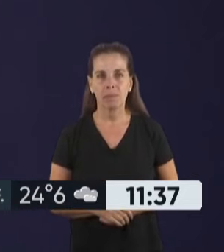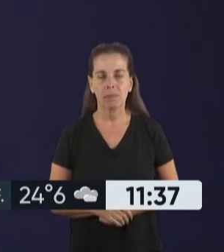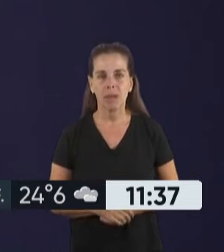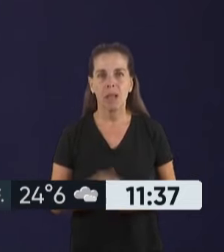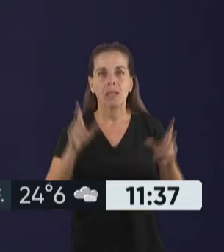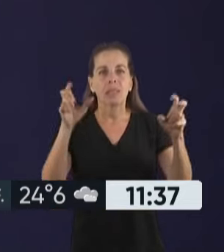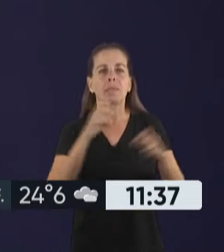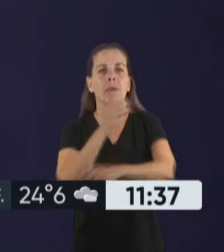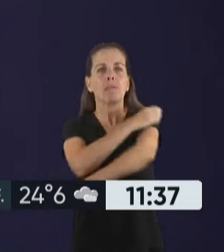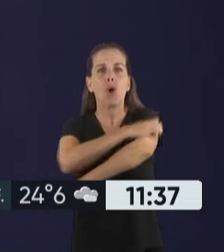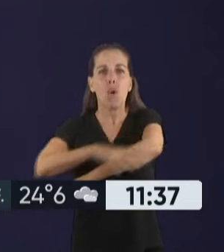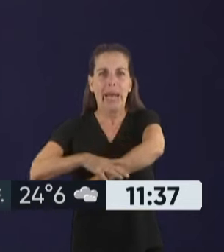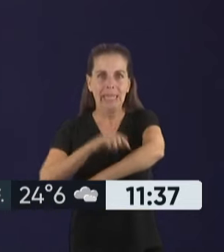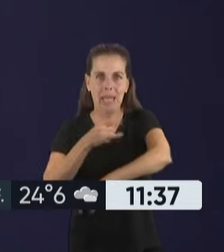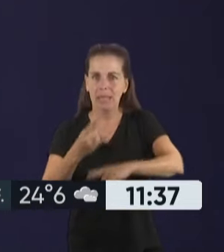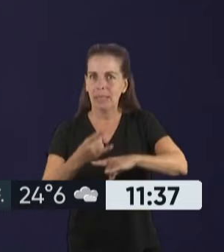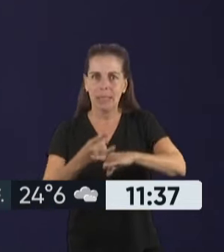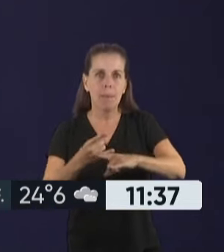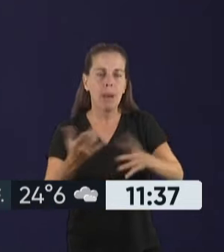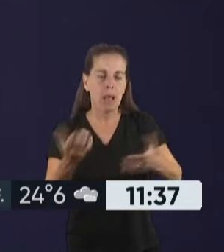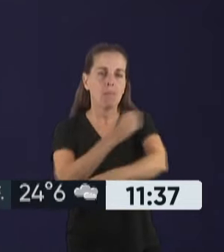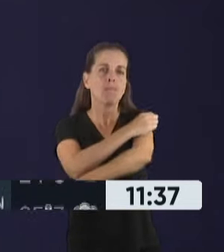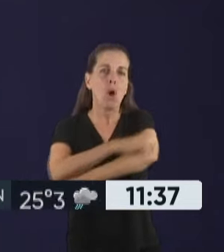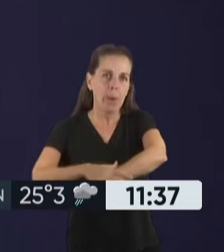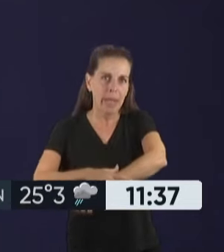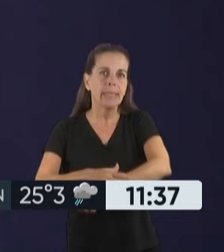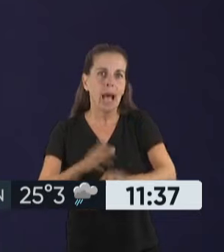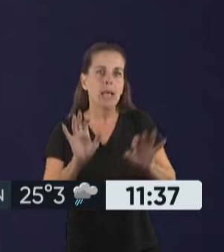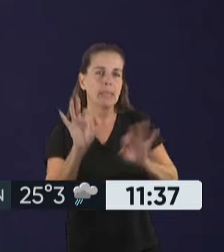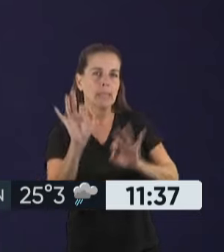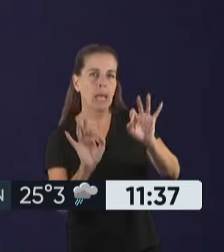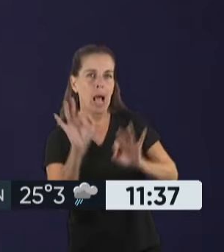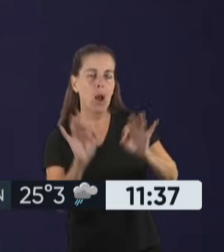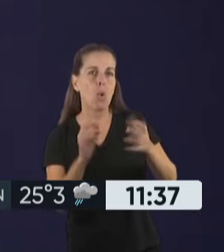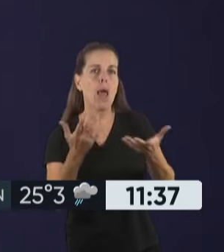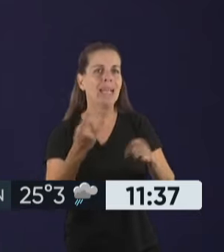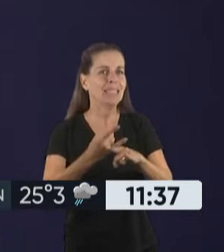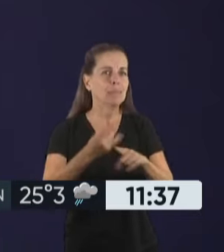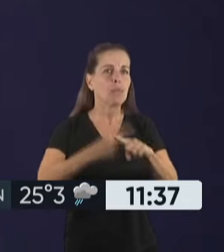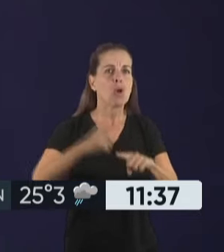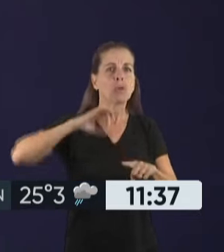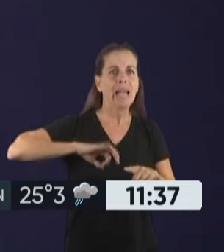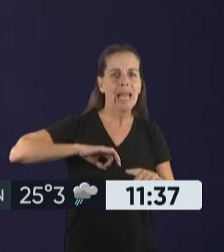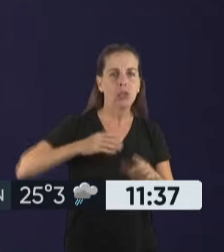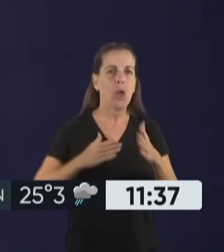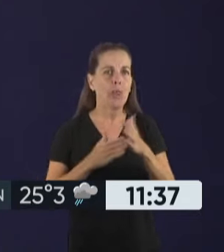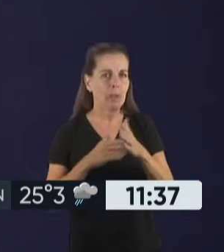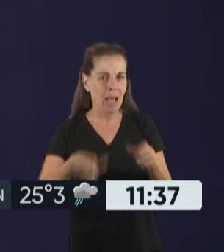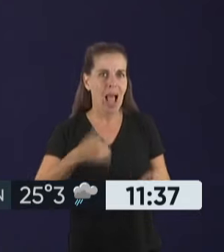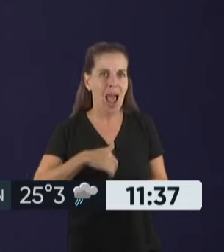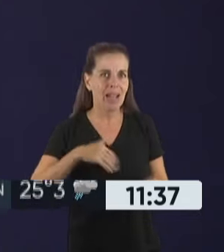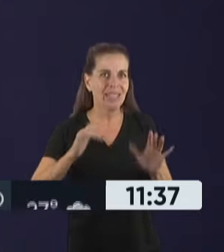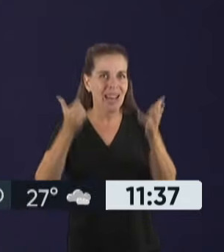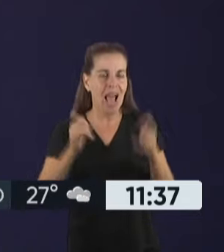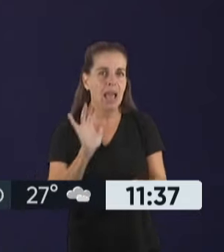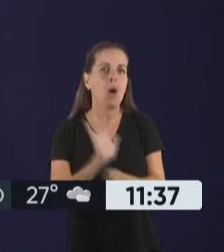la pobreza Está datada bueno la pobreza Por supuesto que se mide por ingresos en la República Argentina Tenés una línea que te